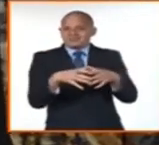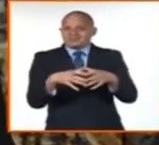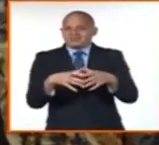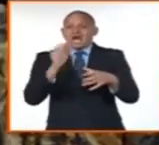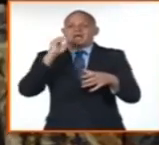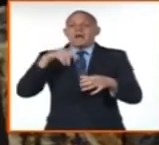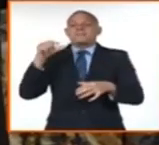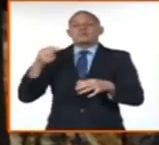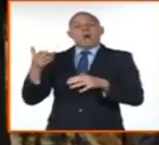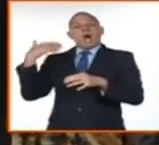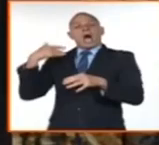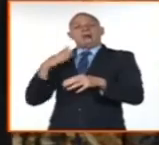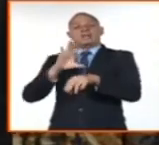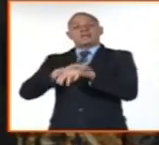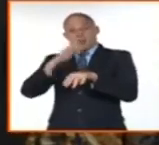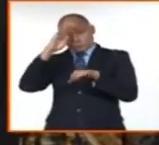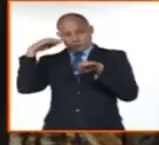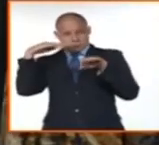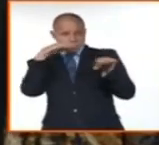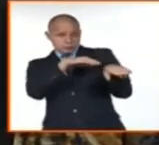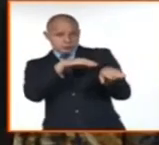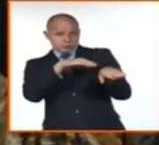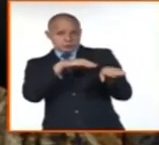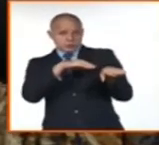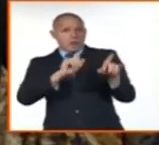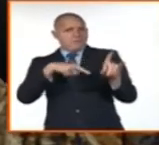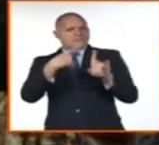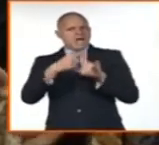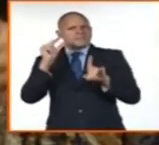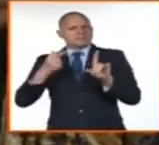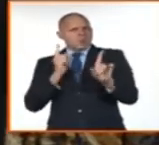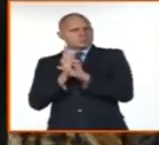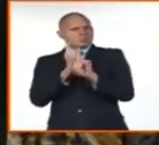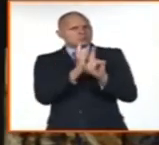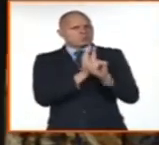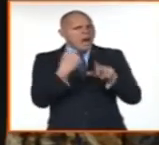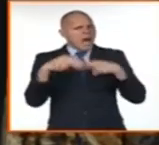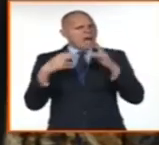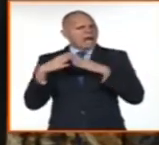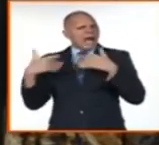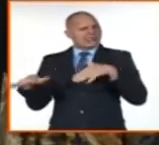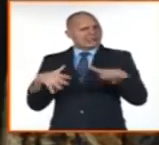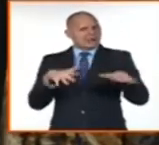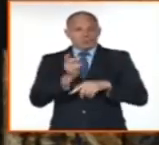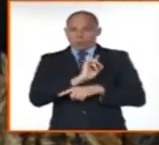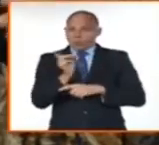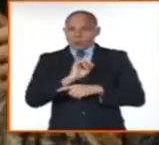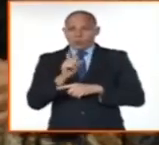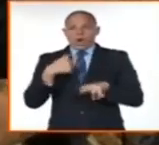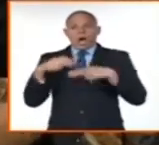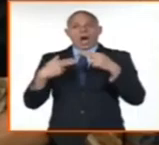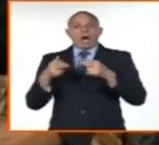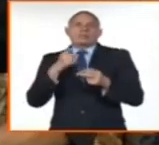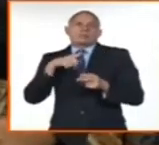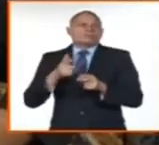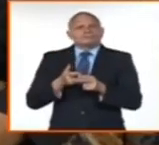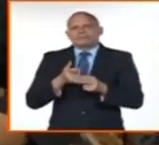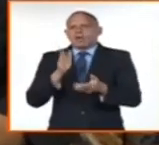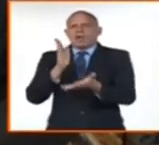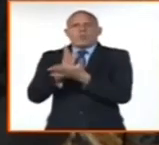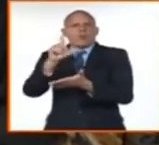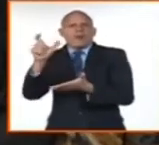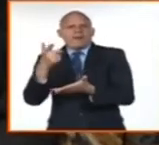que enfermaba los llevábamos a los centros hospitalarios, pero creamos todo otro grupo de centros en escuelas, en otros lugares, para aislar a la gente, para cortar la cadena de